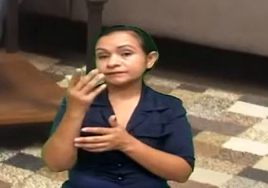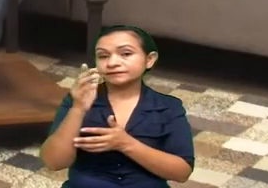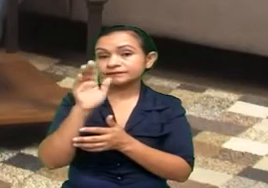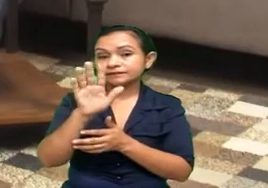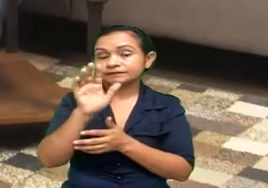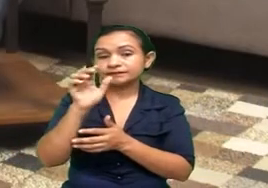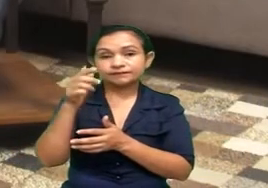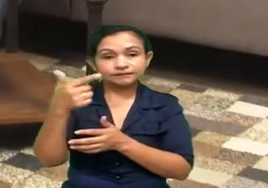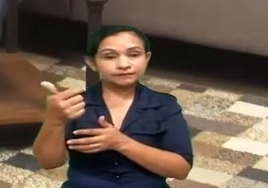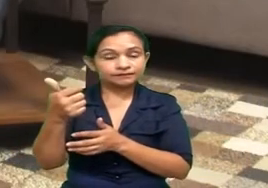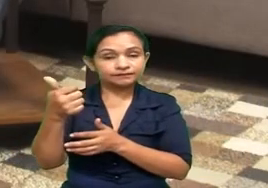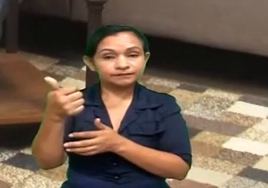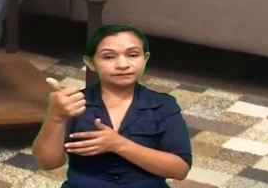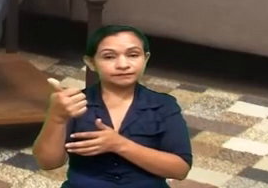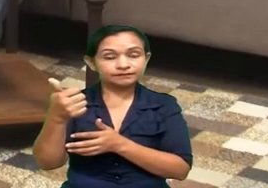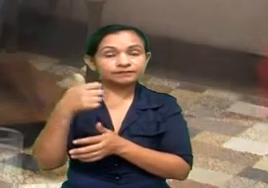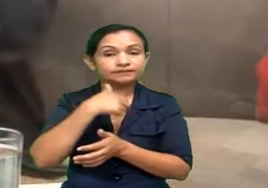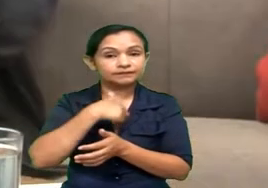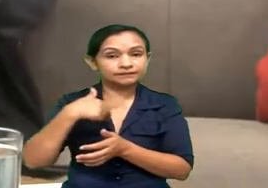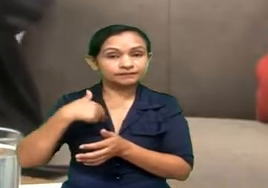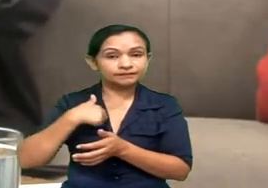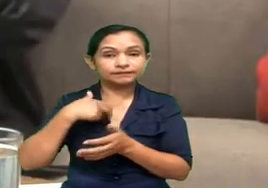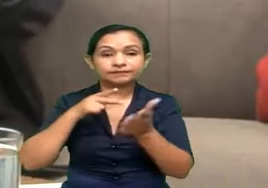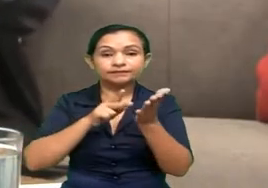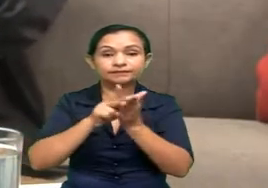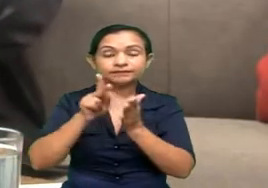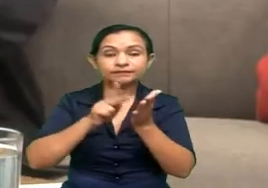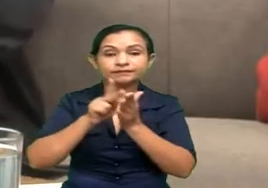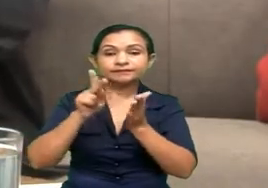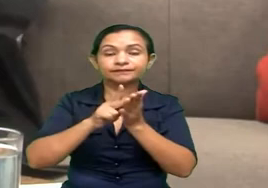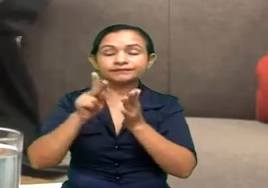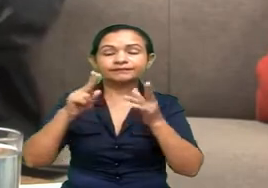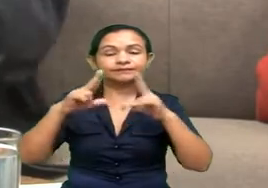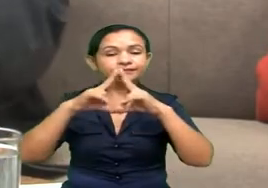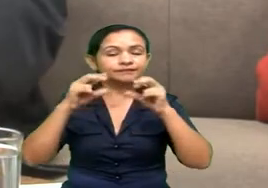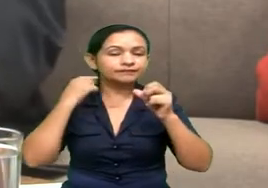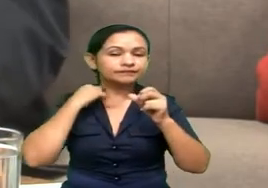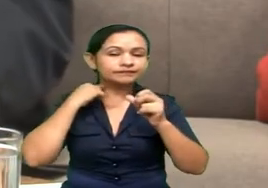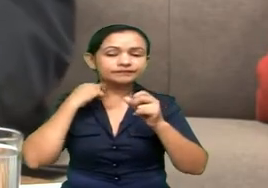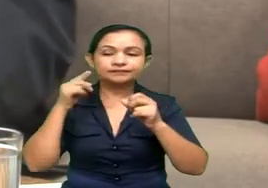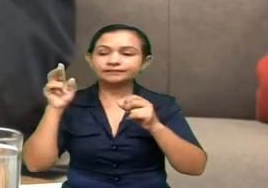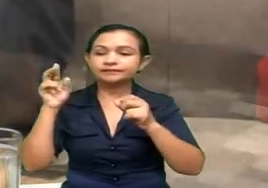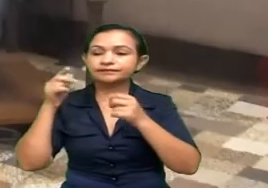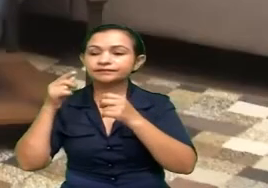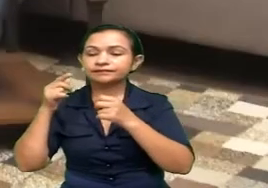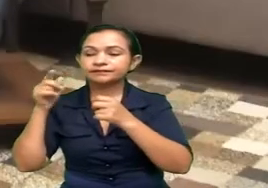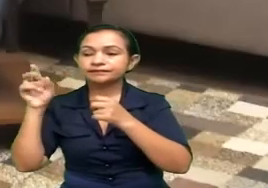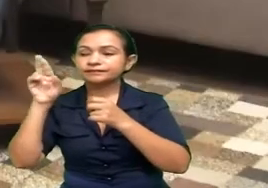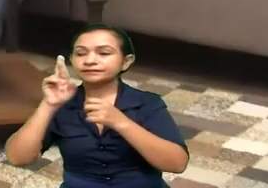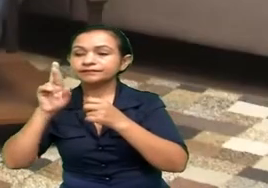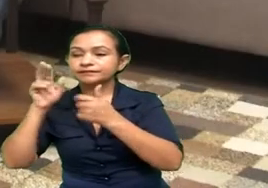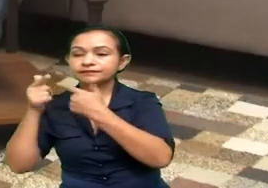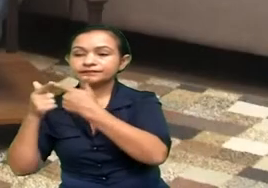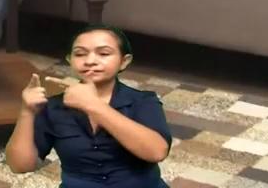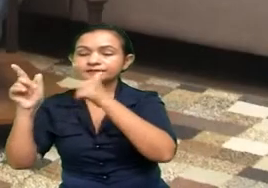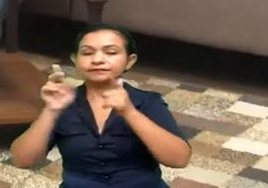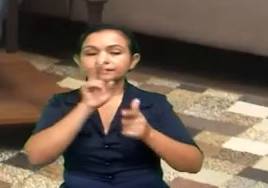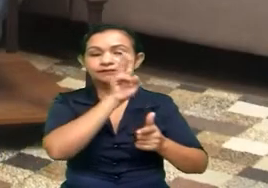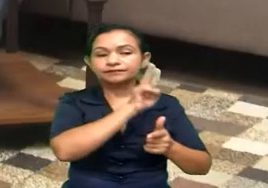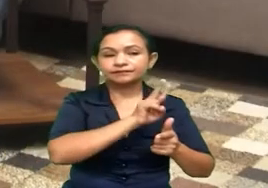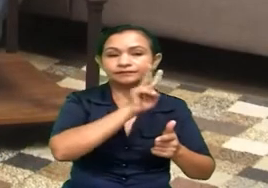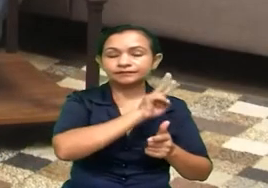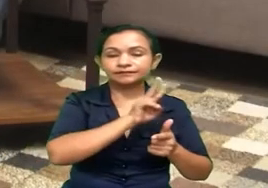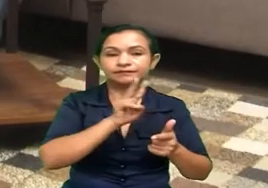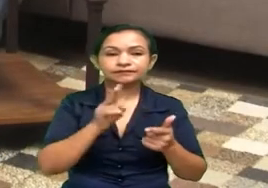1956 lo hicieron los partidos tradicionales de Nicaragua, los liberales y los conservadores. Diputado,